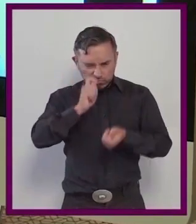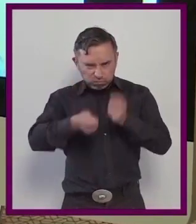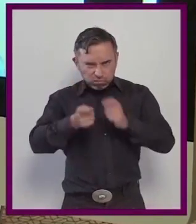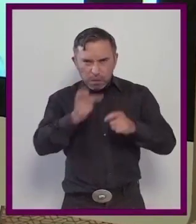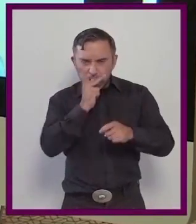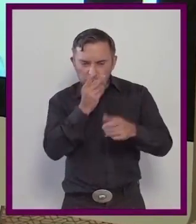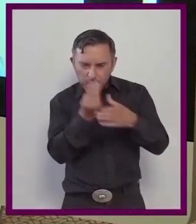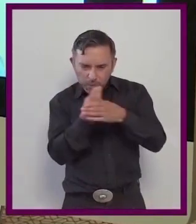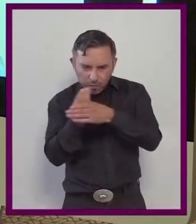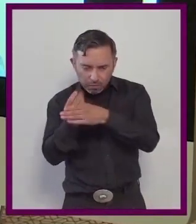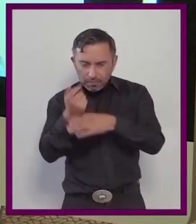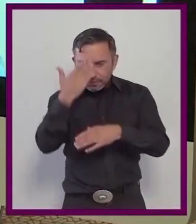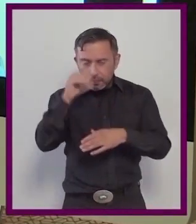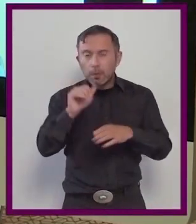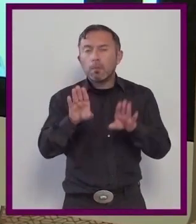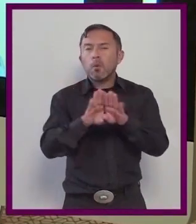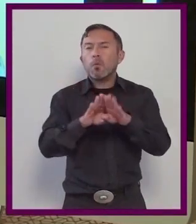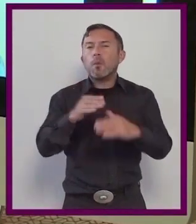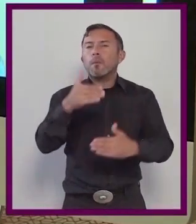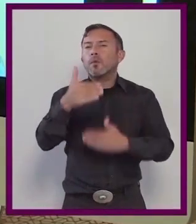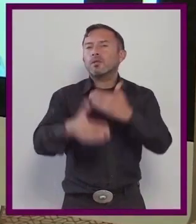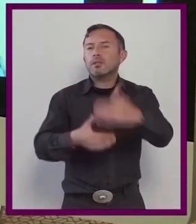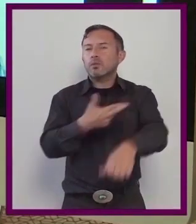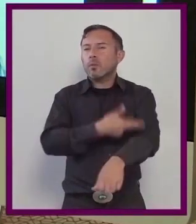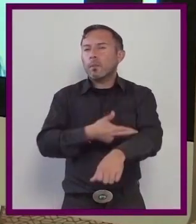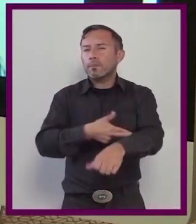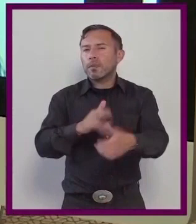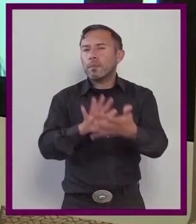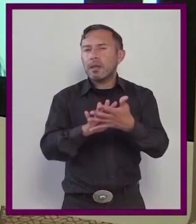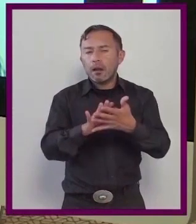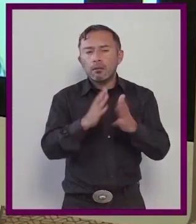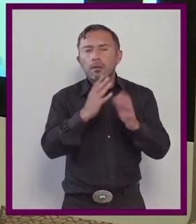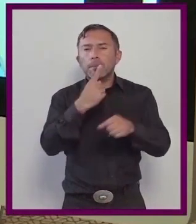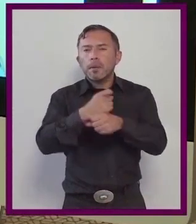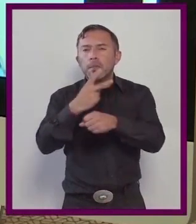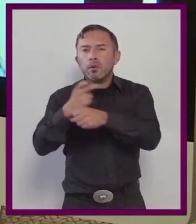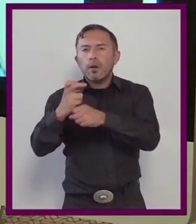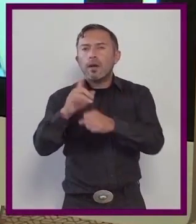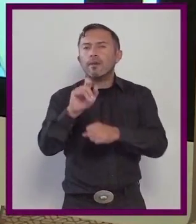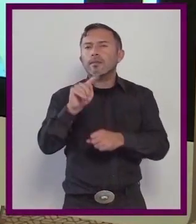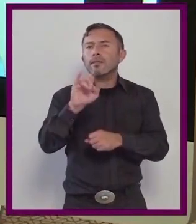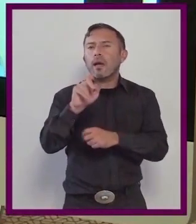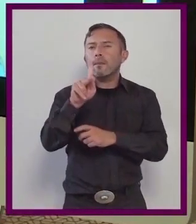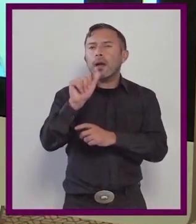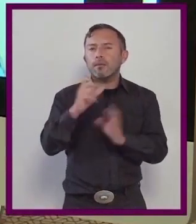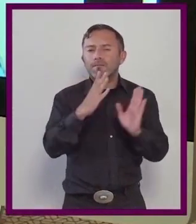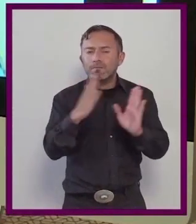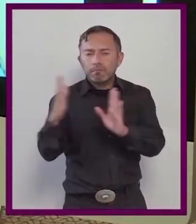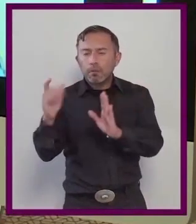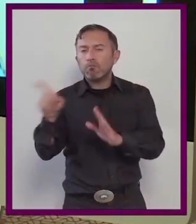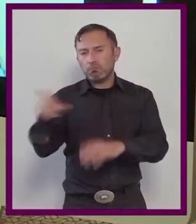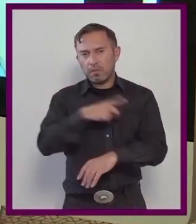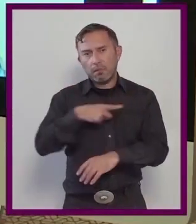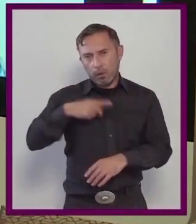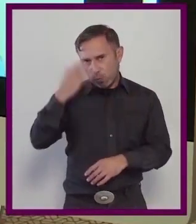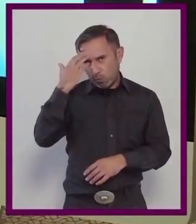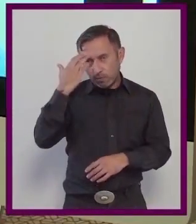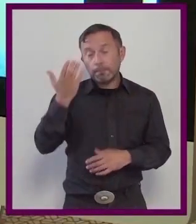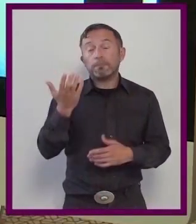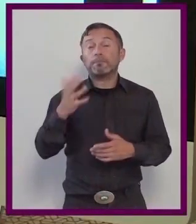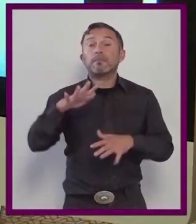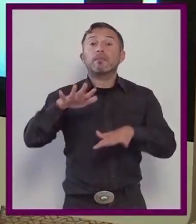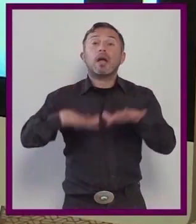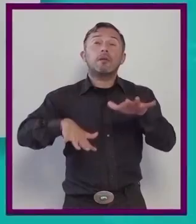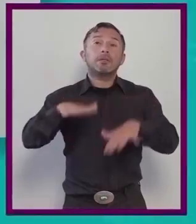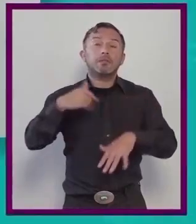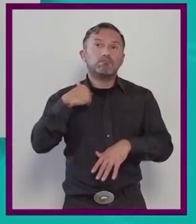técnico de cómo se está llevando el proceso penal y cuáles son las etapas del proceso penal y cómo se debe de argumentar dentro de un